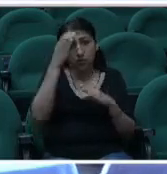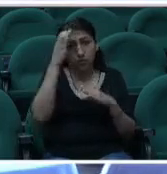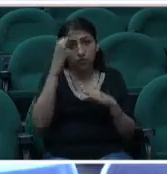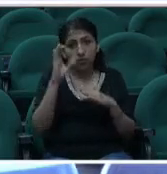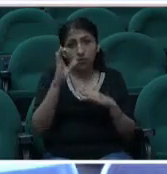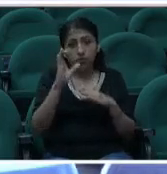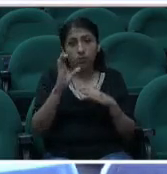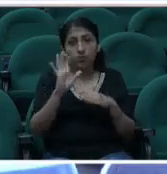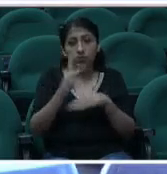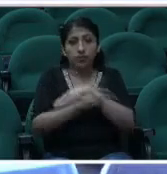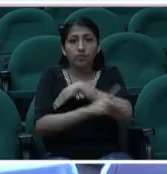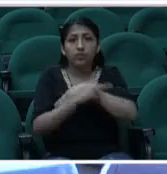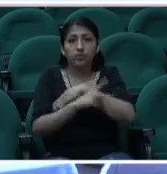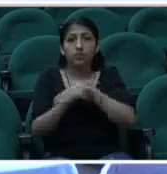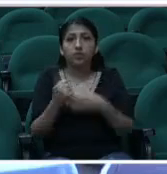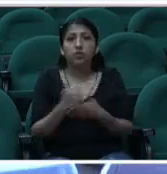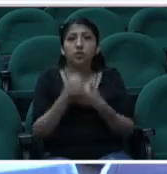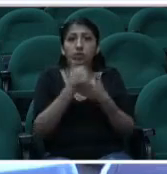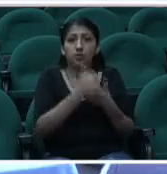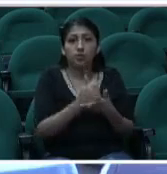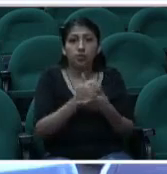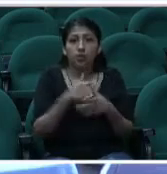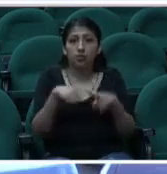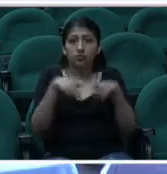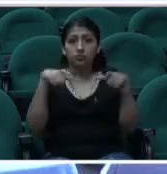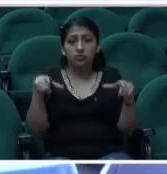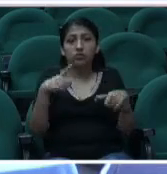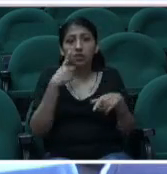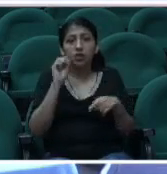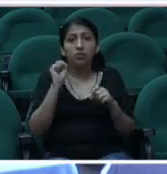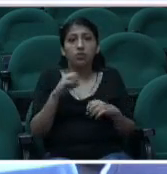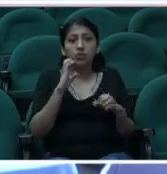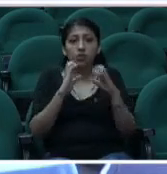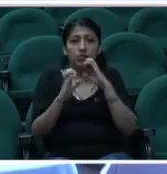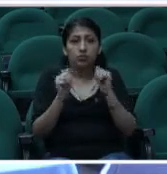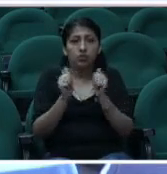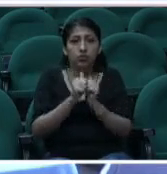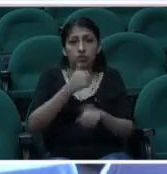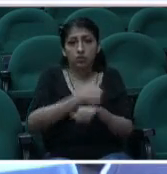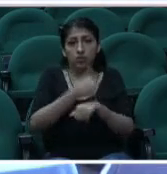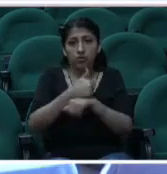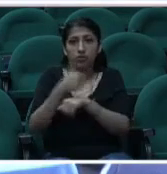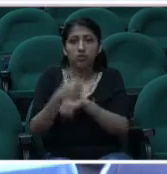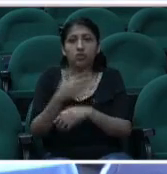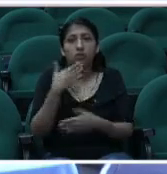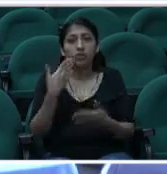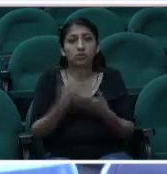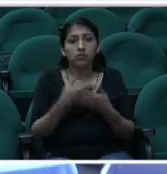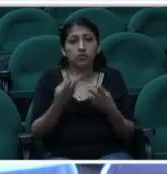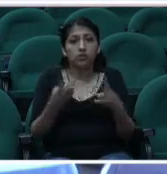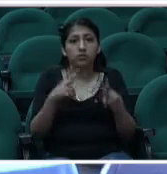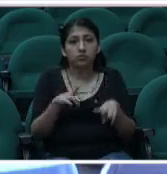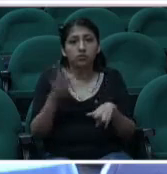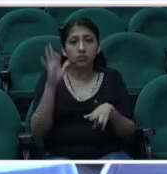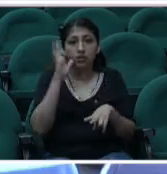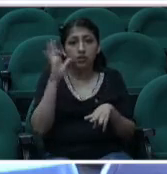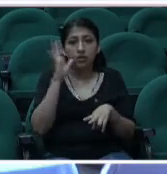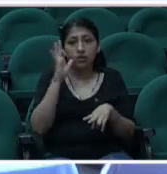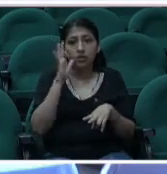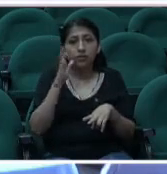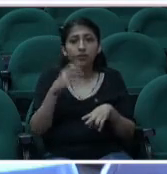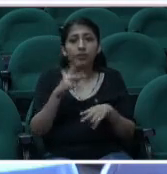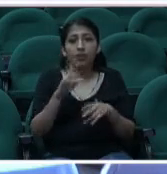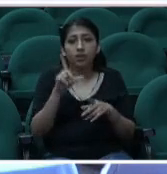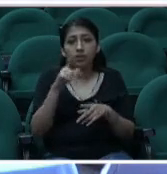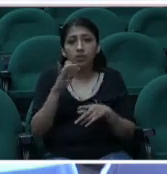núcleo de pastaza quien nos facilita el escenario para poder conversar con los candidatos gracias también a salía la licenciada tania